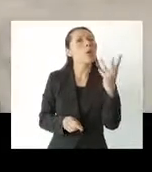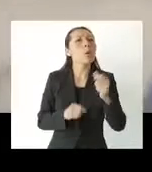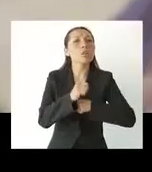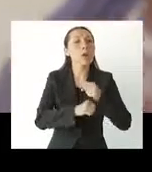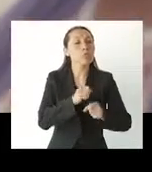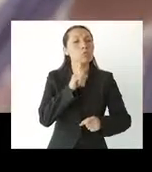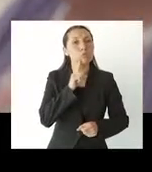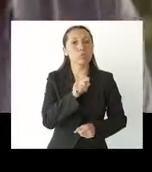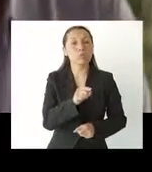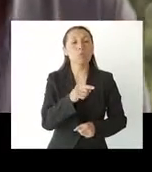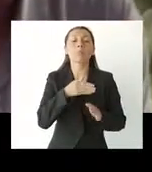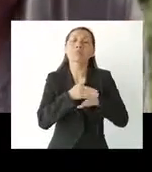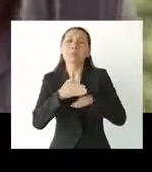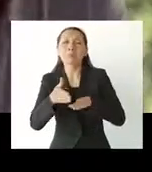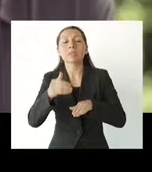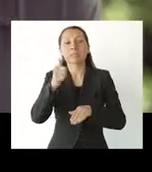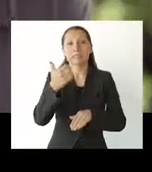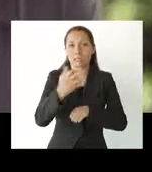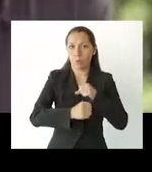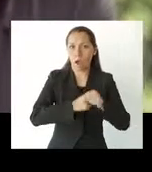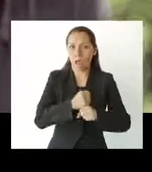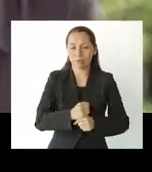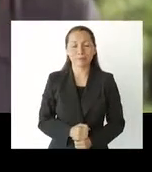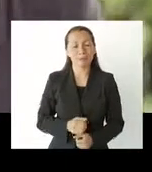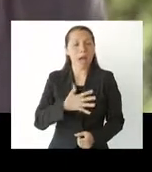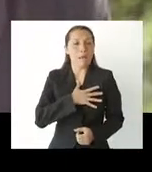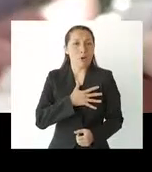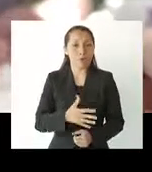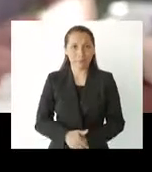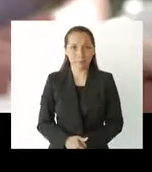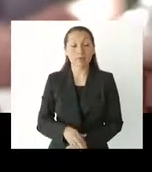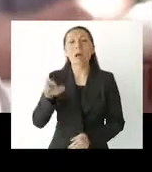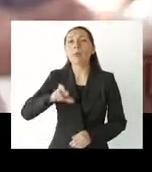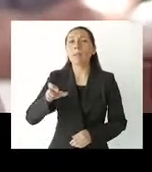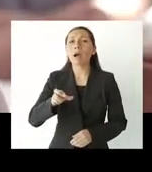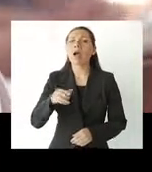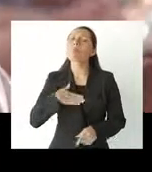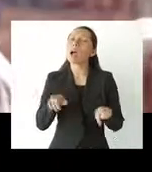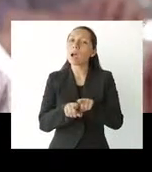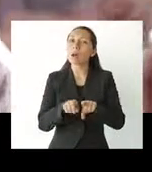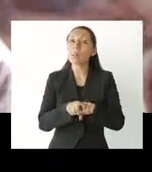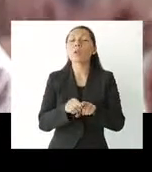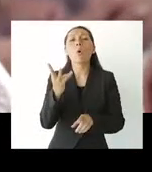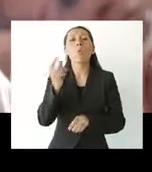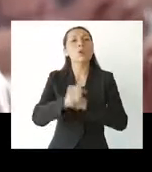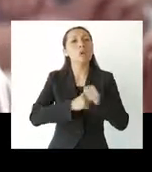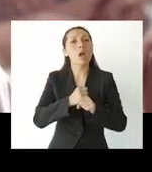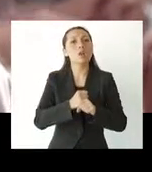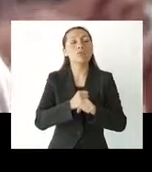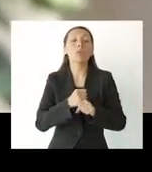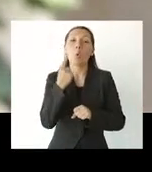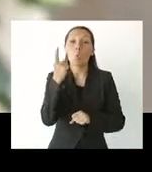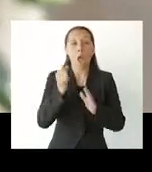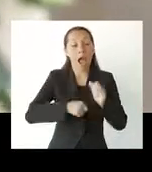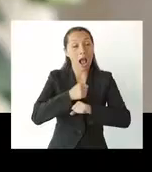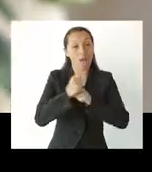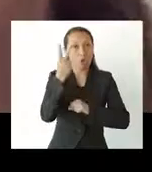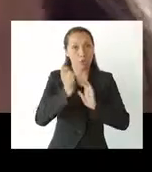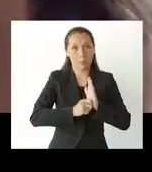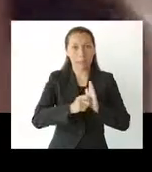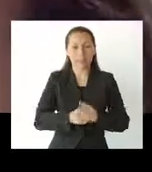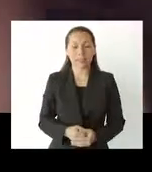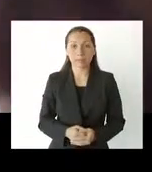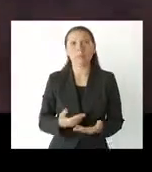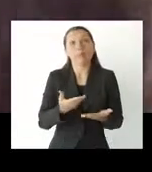ustedes cuántos años tienen? Pasadito los 65, mi amor. Papá, ¿mi hermanito cuántos años tiene? Tiene